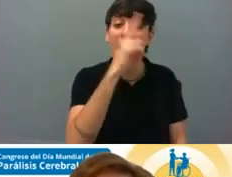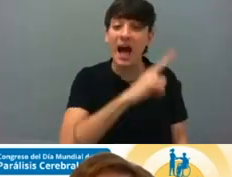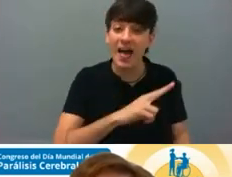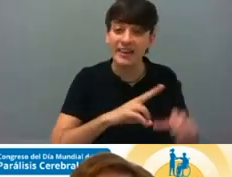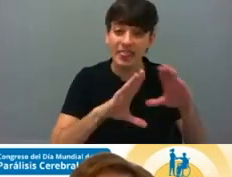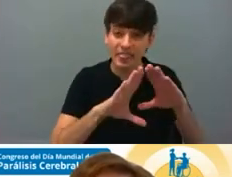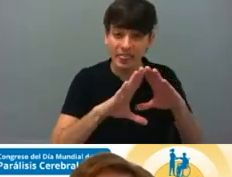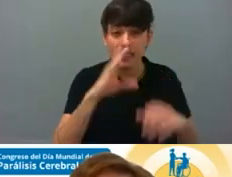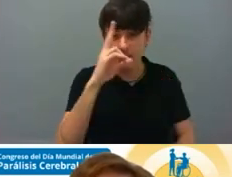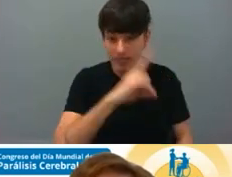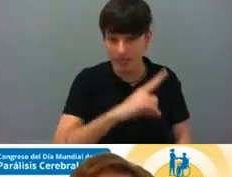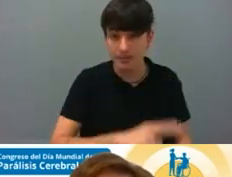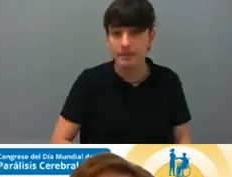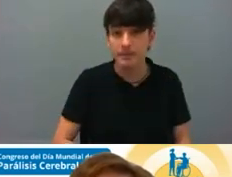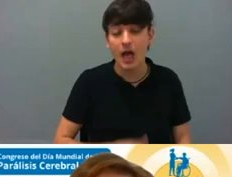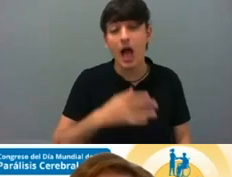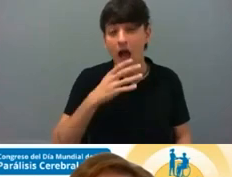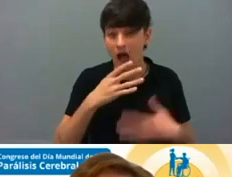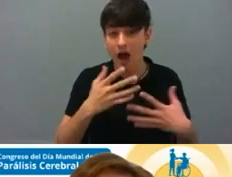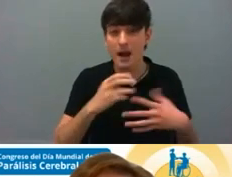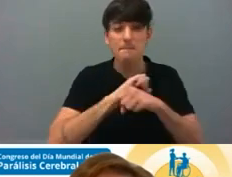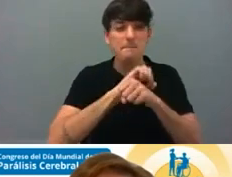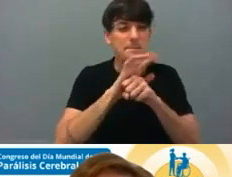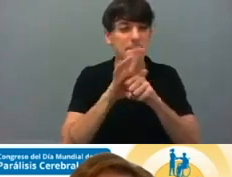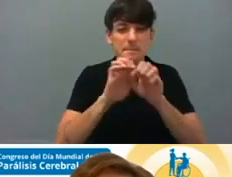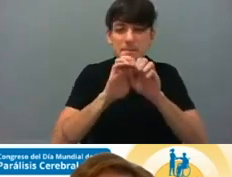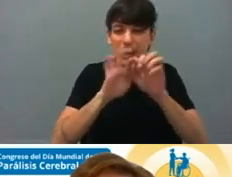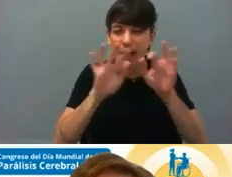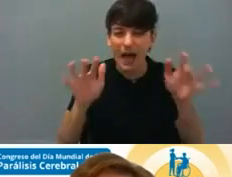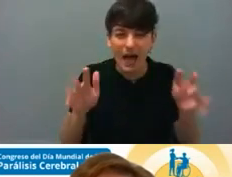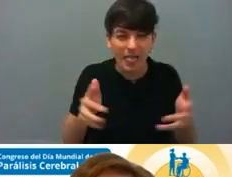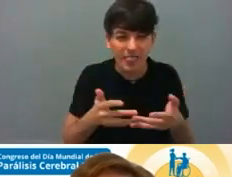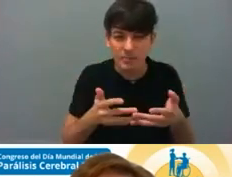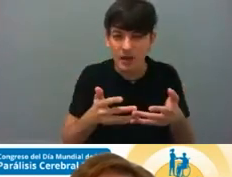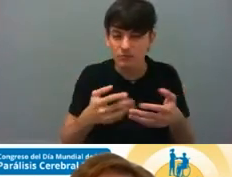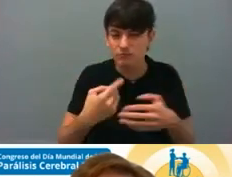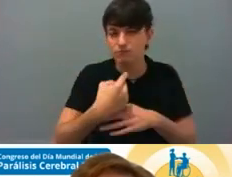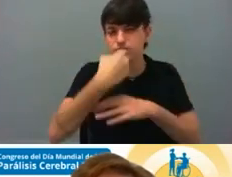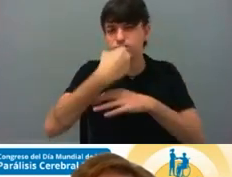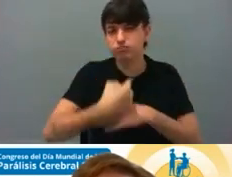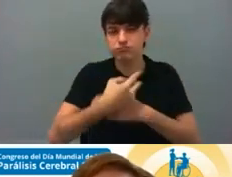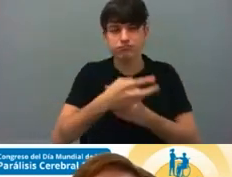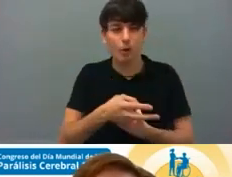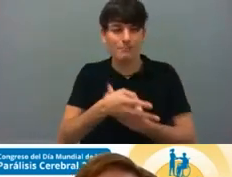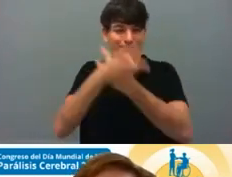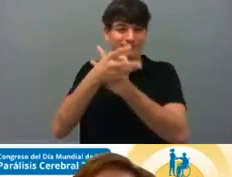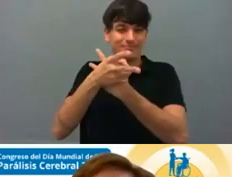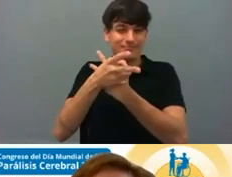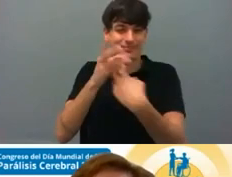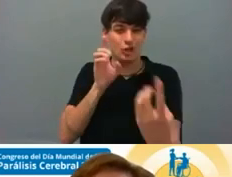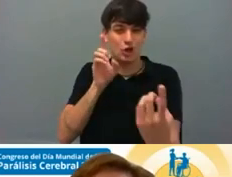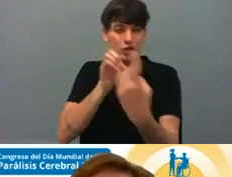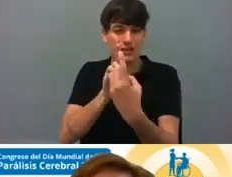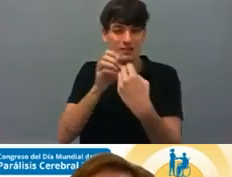que la pandemia nos ha llevado a encontrarnos de manera virtual